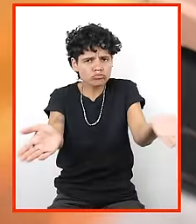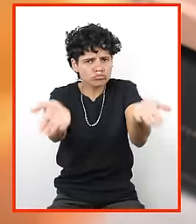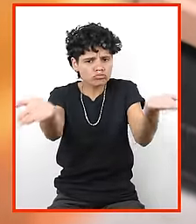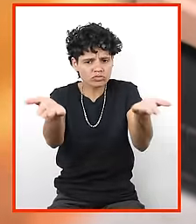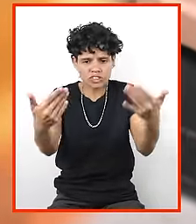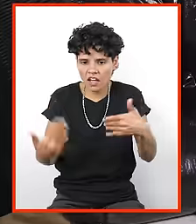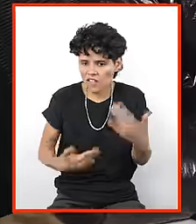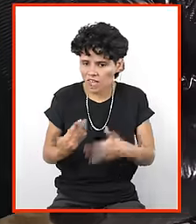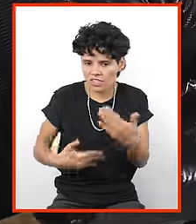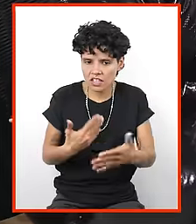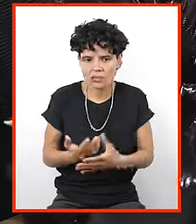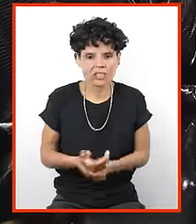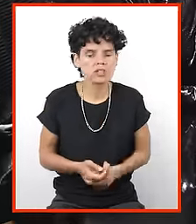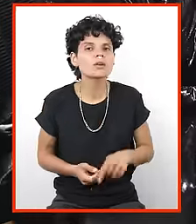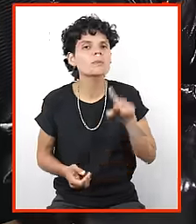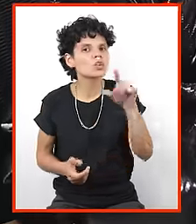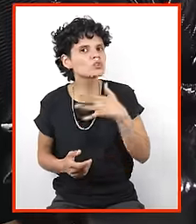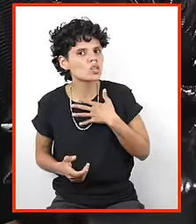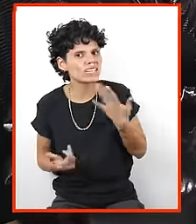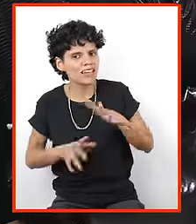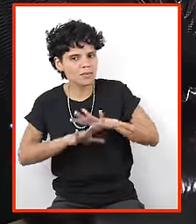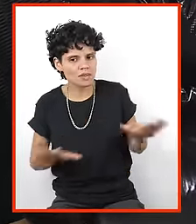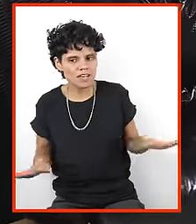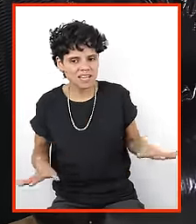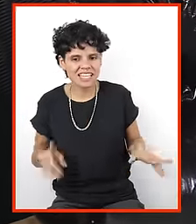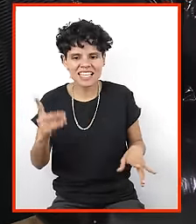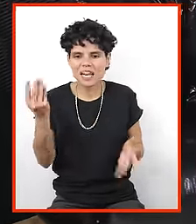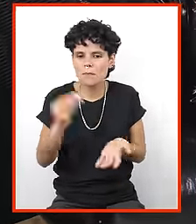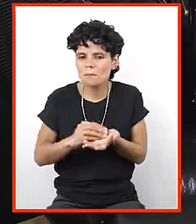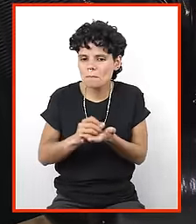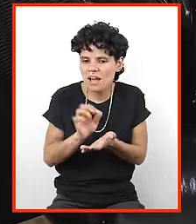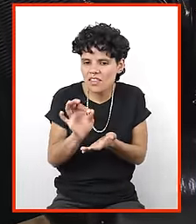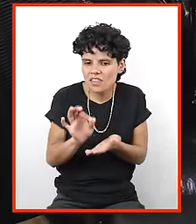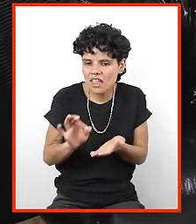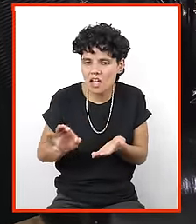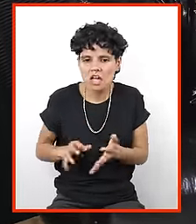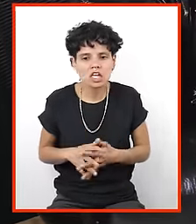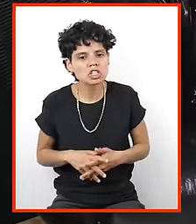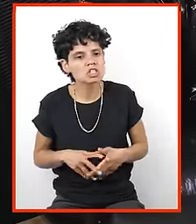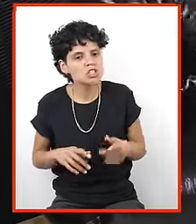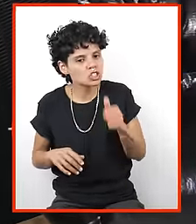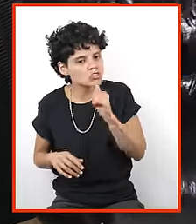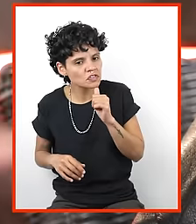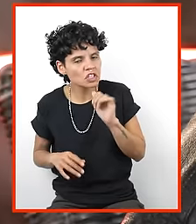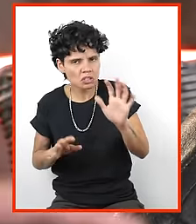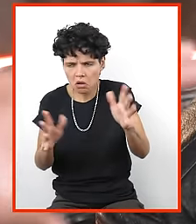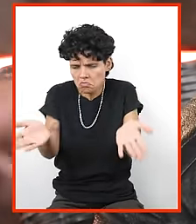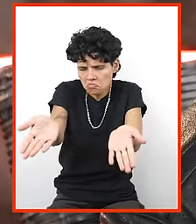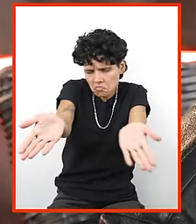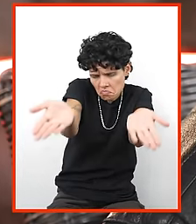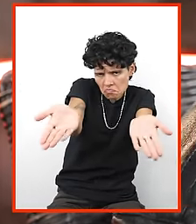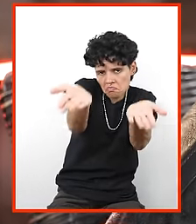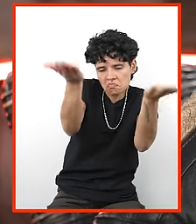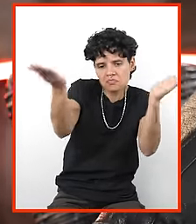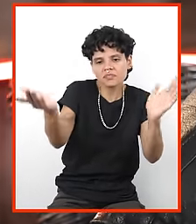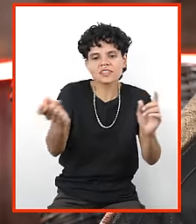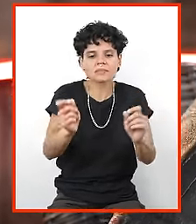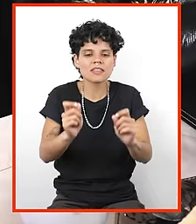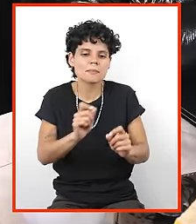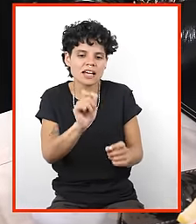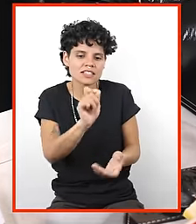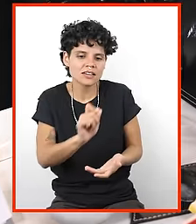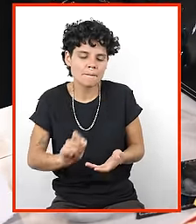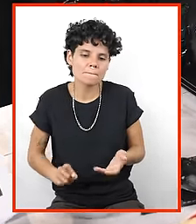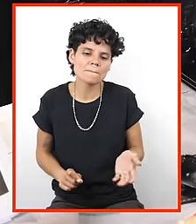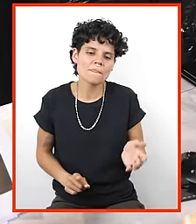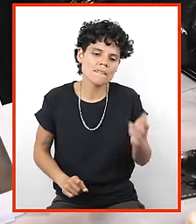va avanzadísima. Pero tú queréis que termine. ¿Pero queréis meterle más detalles? ¿Quieres meterle más detalles? Igual sí, quizás colores, como cositas, pues.